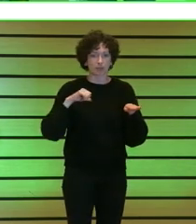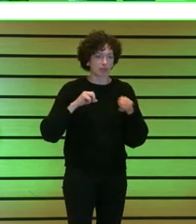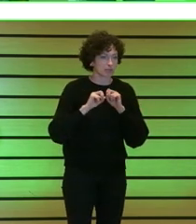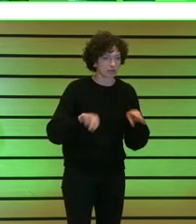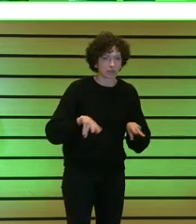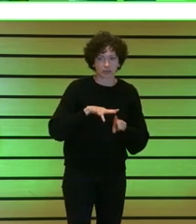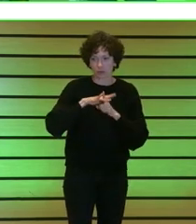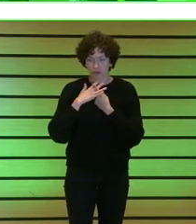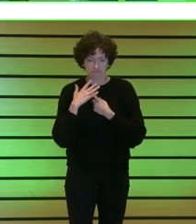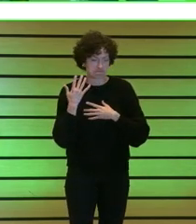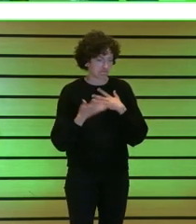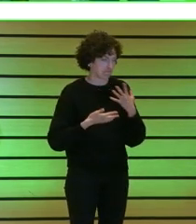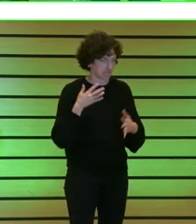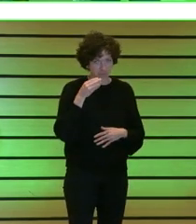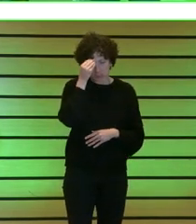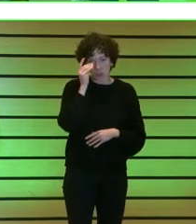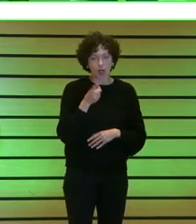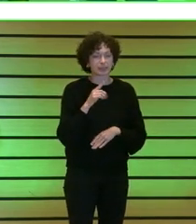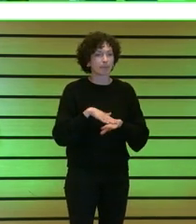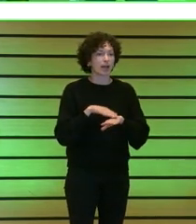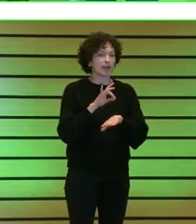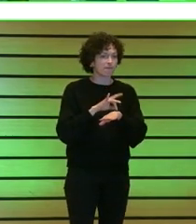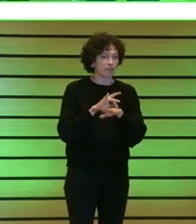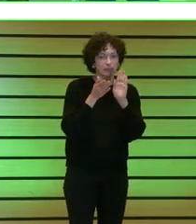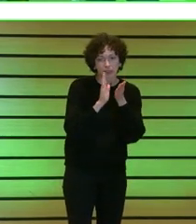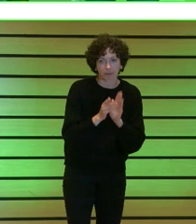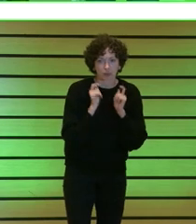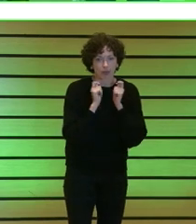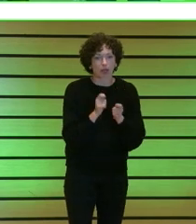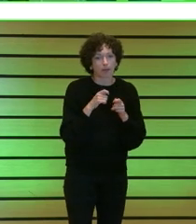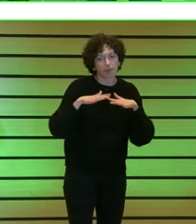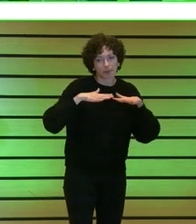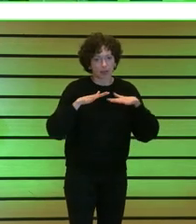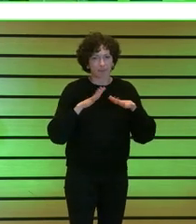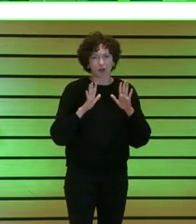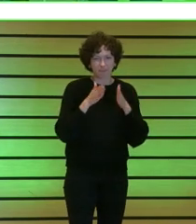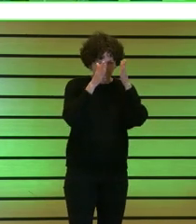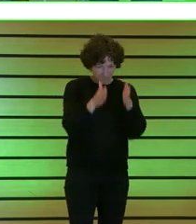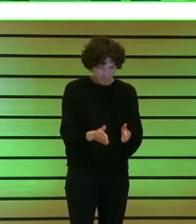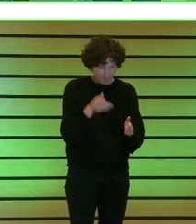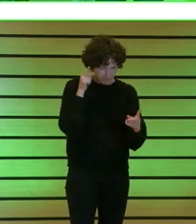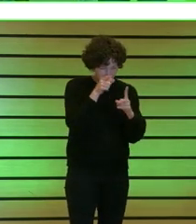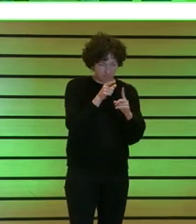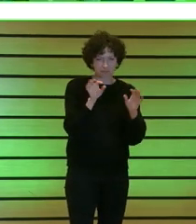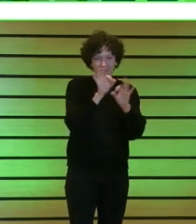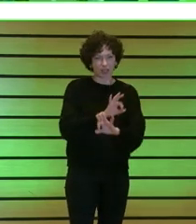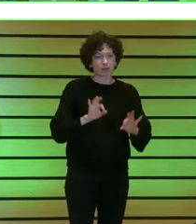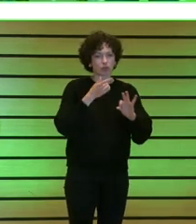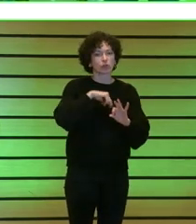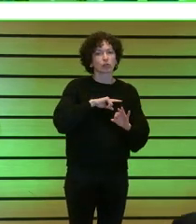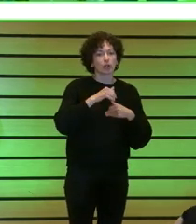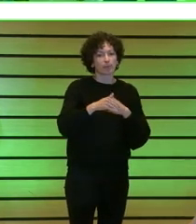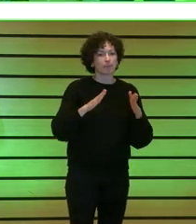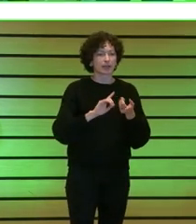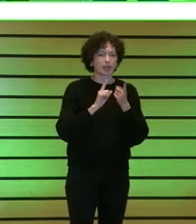Bueno pues eso pensabas más para tratar la enfermedad y para hacer cosas que para pensar en la persona Nosotros hemos cambiado los boxes